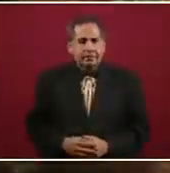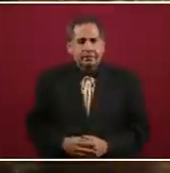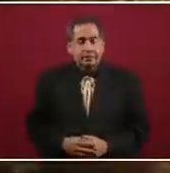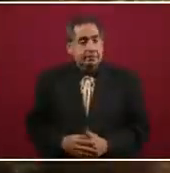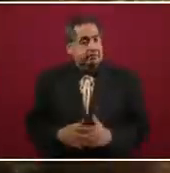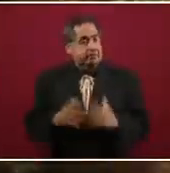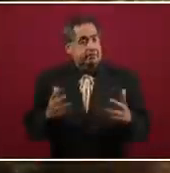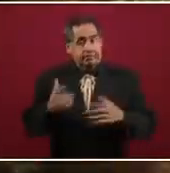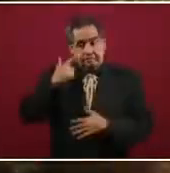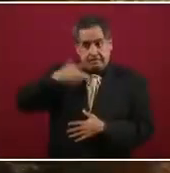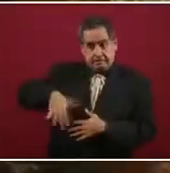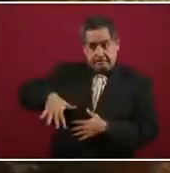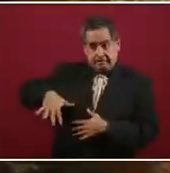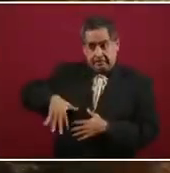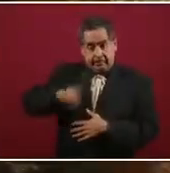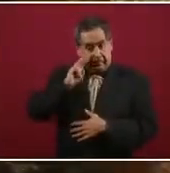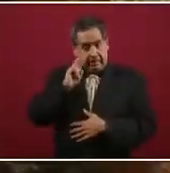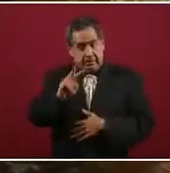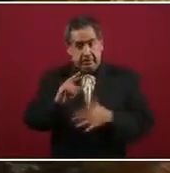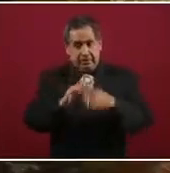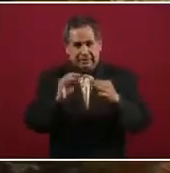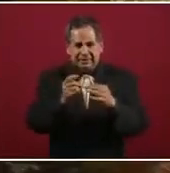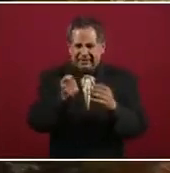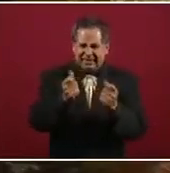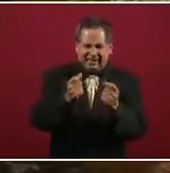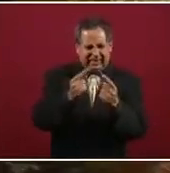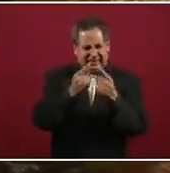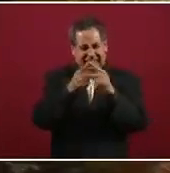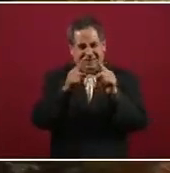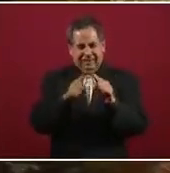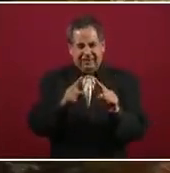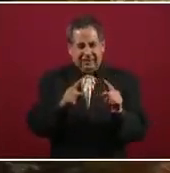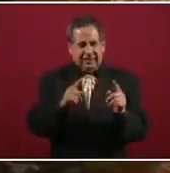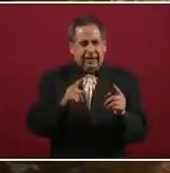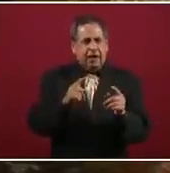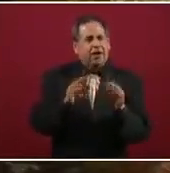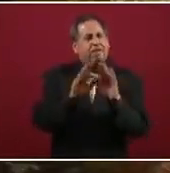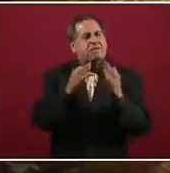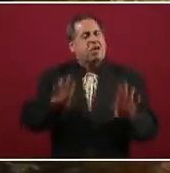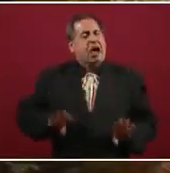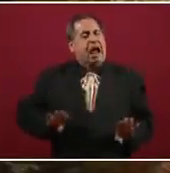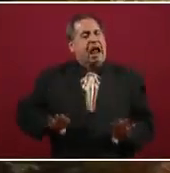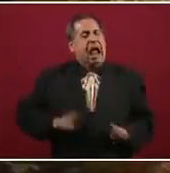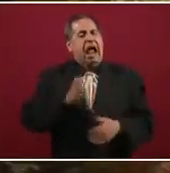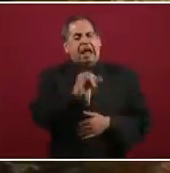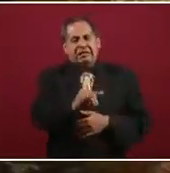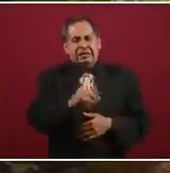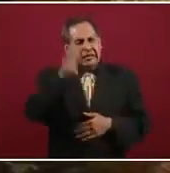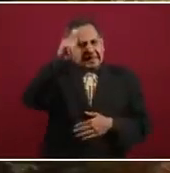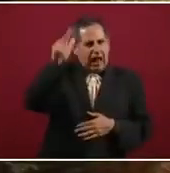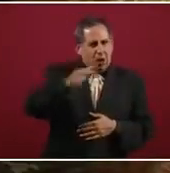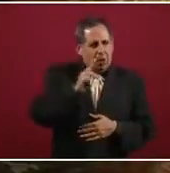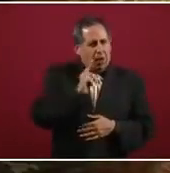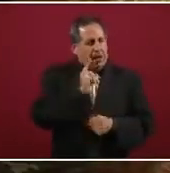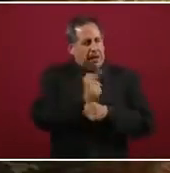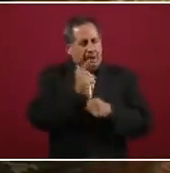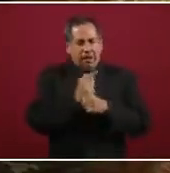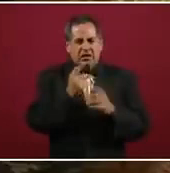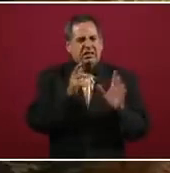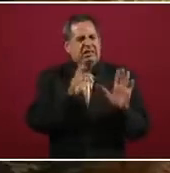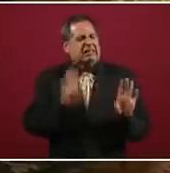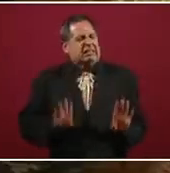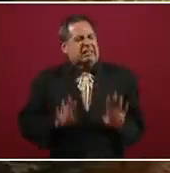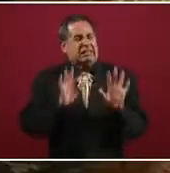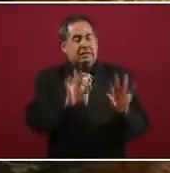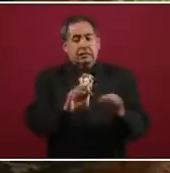Bueno, y como acaban de ver en esta nota, hay diferentes tipos de rostros de Hidalgo. Es que ha cambiado con el paso de los años. La representación de